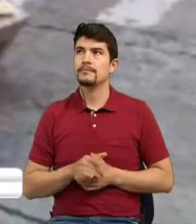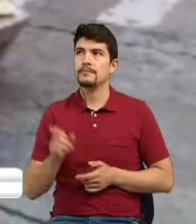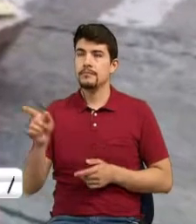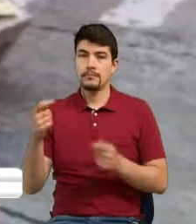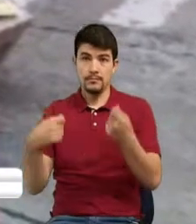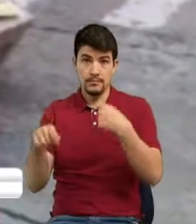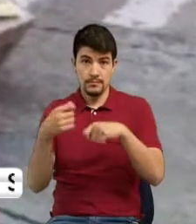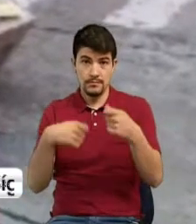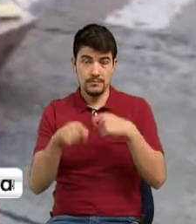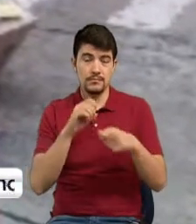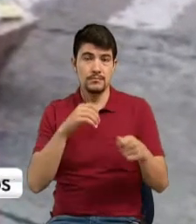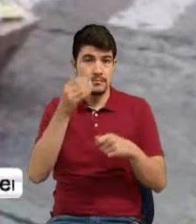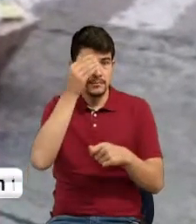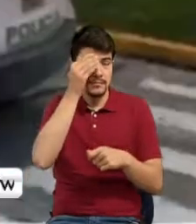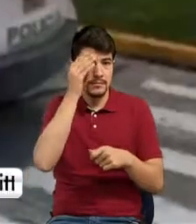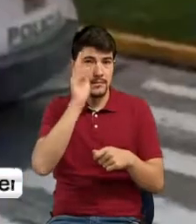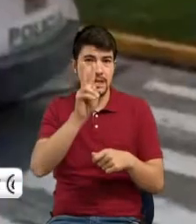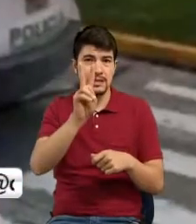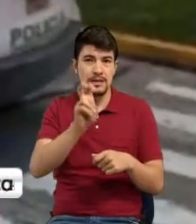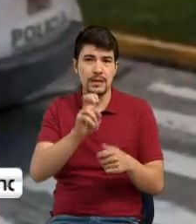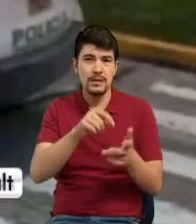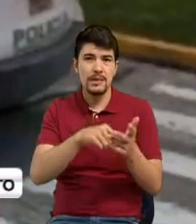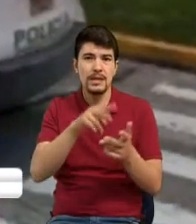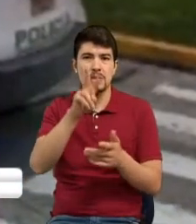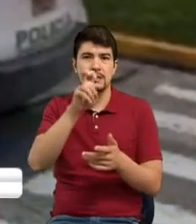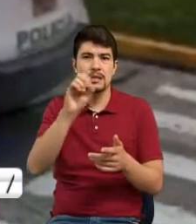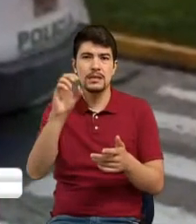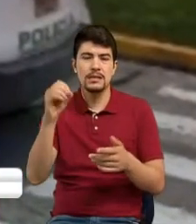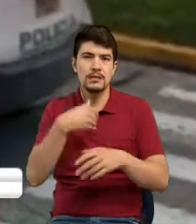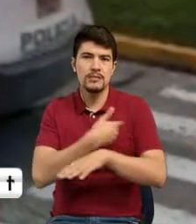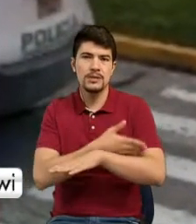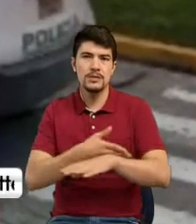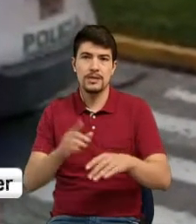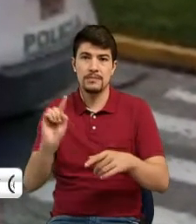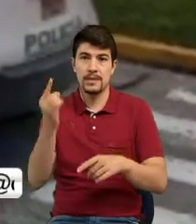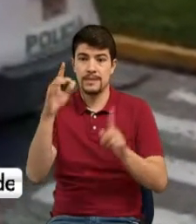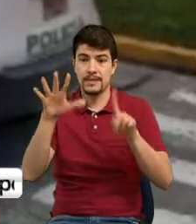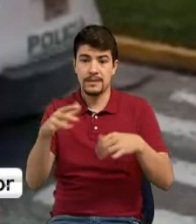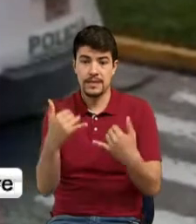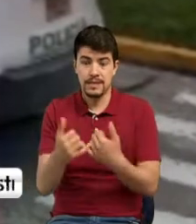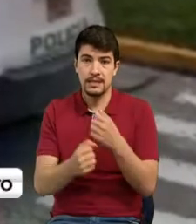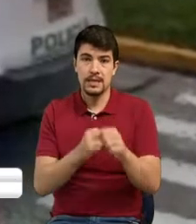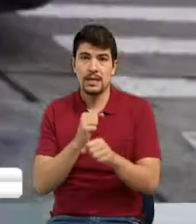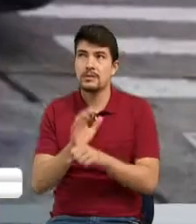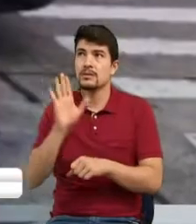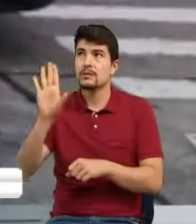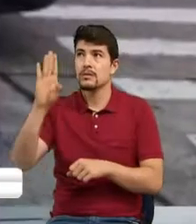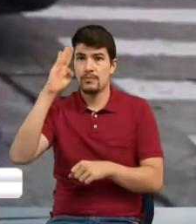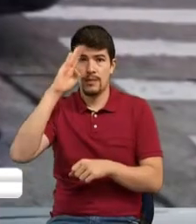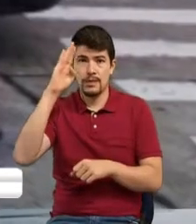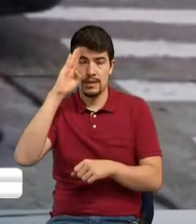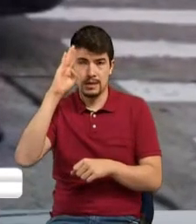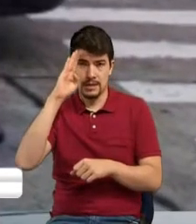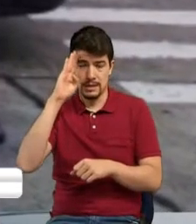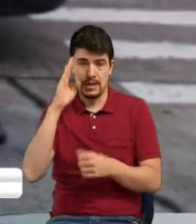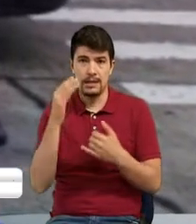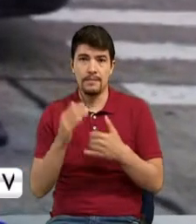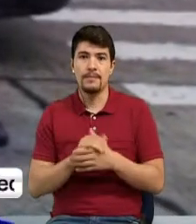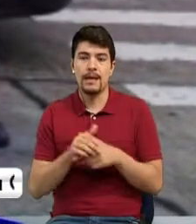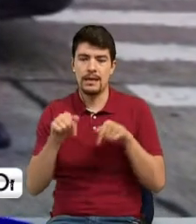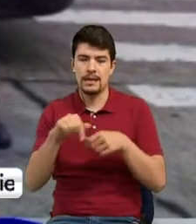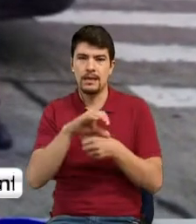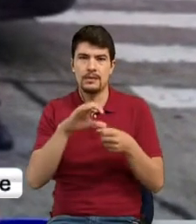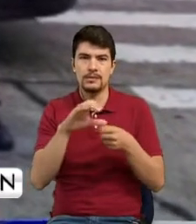Mercancías de contrabando por más de 7.700 millones de pesos incautó durante el primer semestre de este año la Policía Fiscal y Aduanera